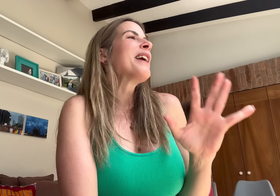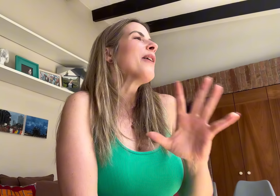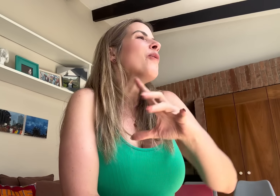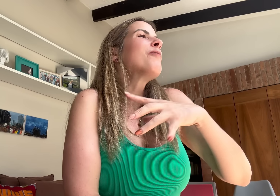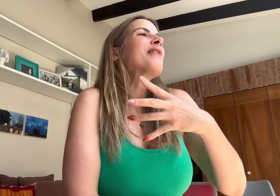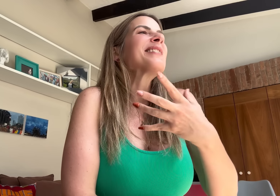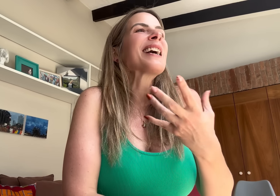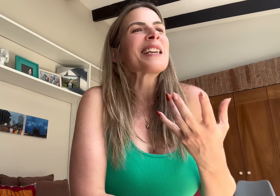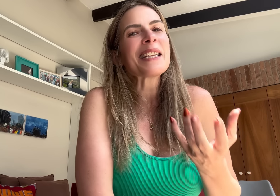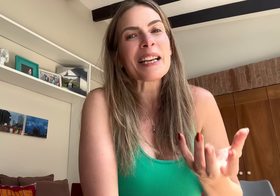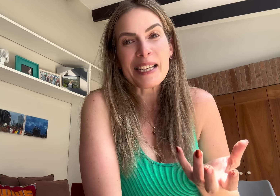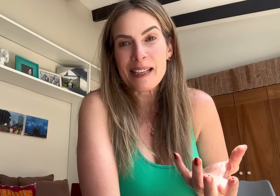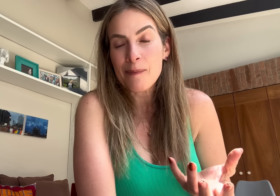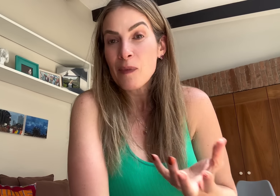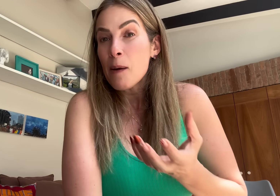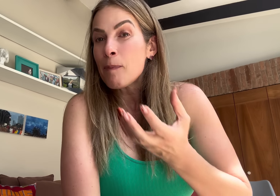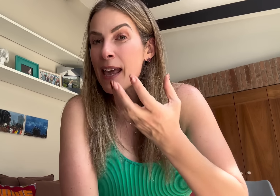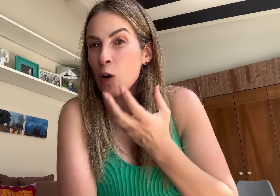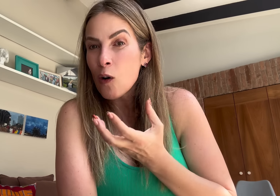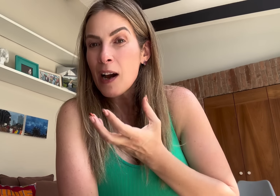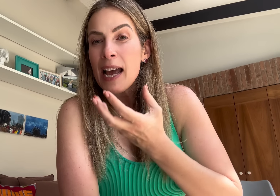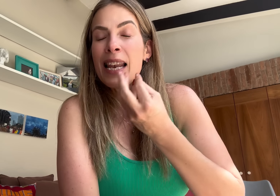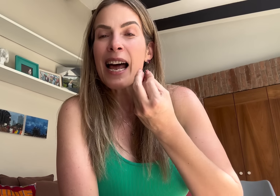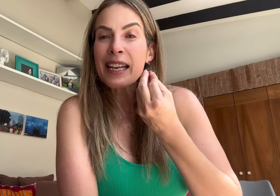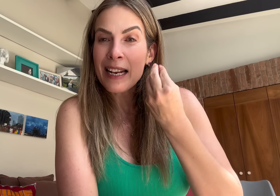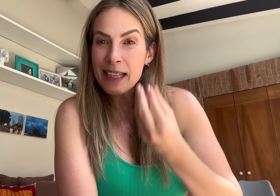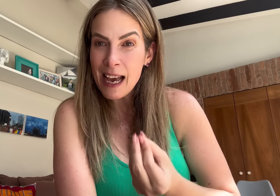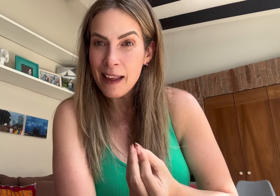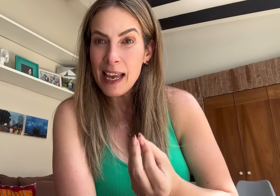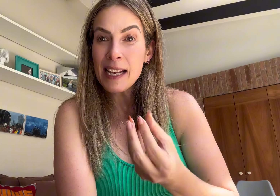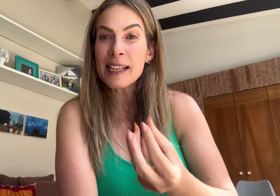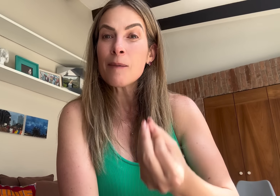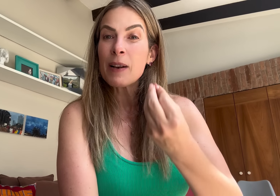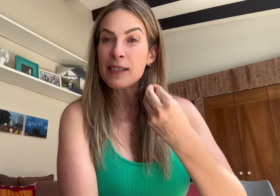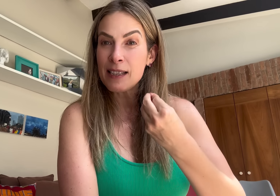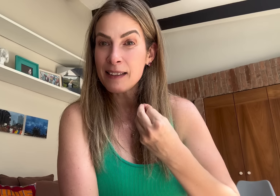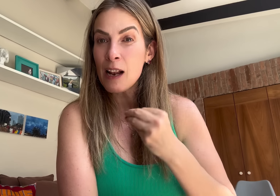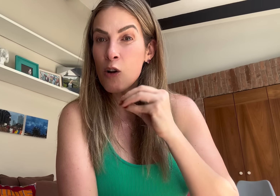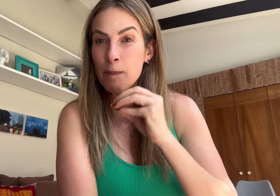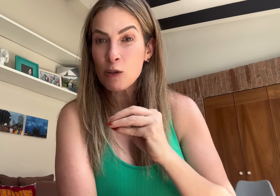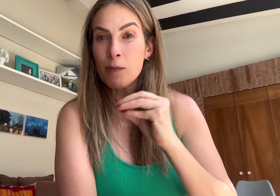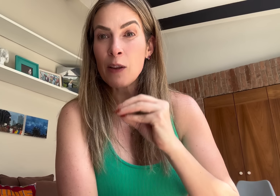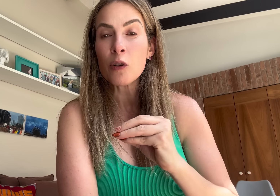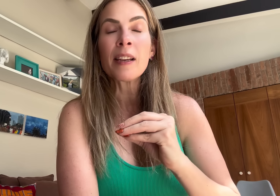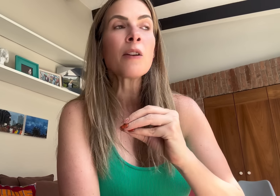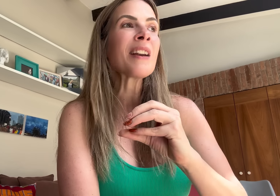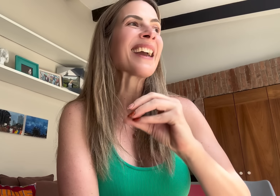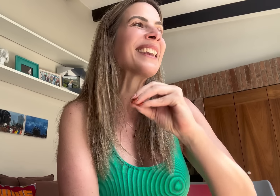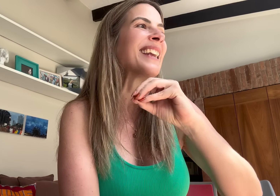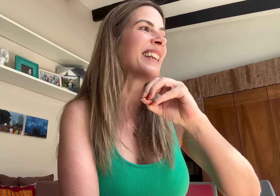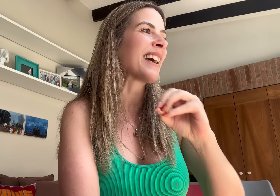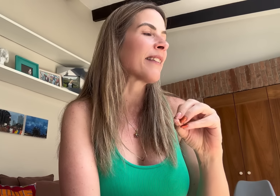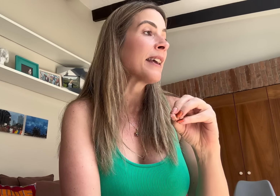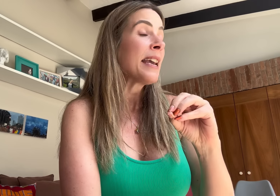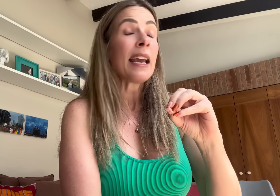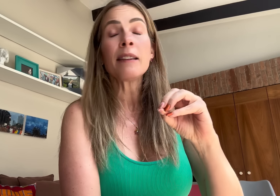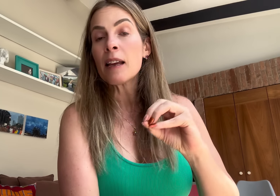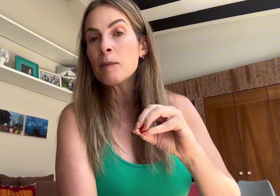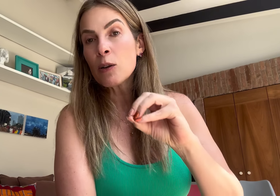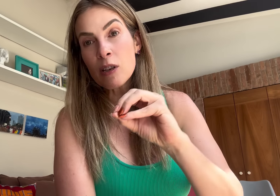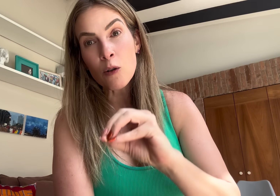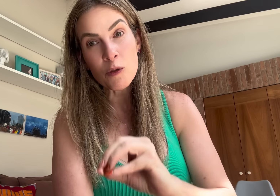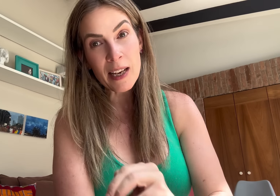Pues mire, uno puede estar risa y risa, pero la realidad es que el presidente López Obrador tiene una agilidad